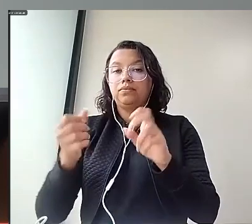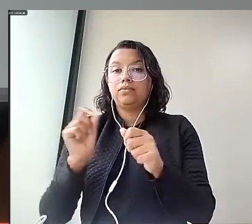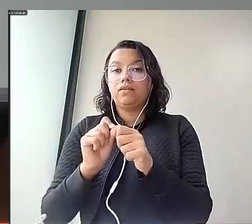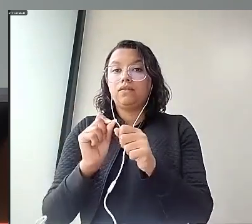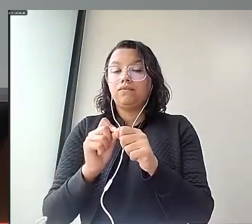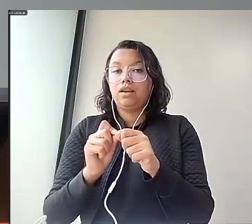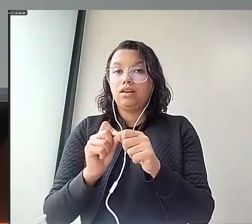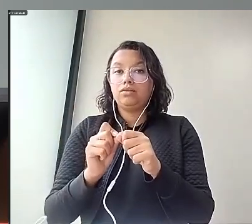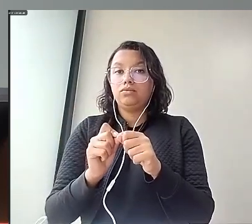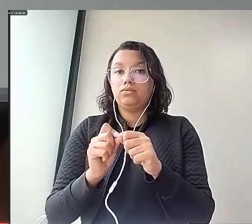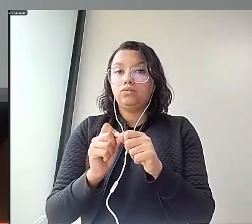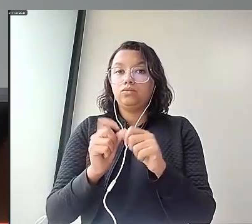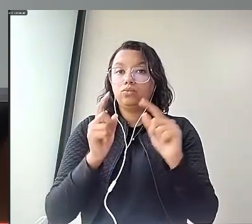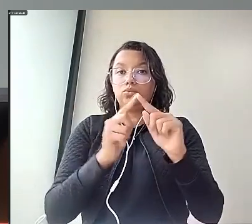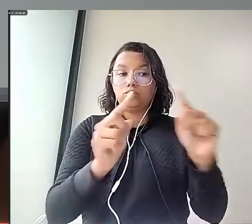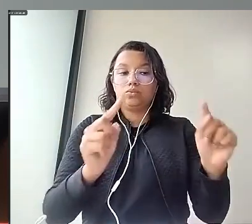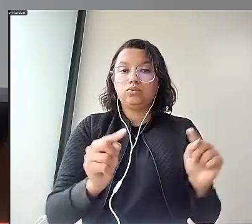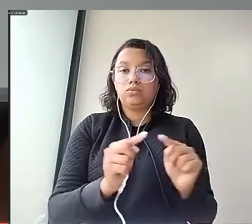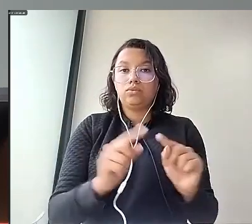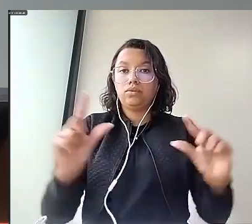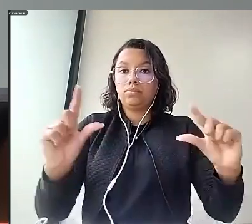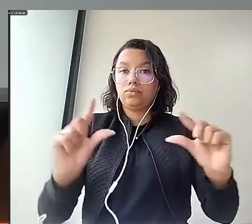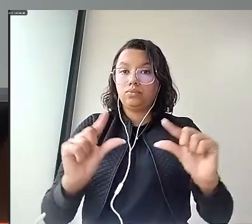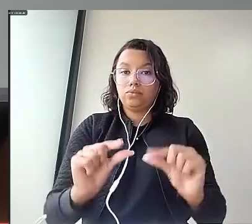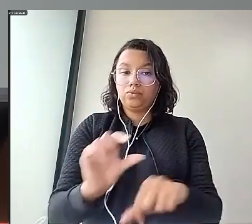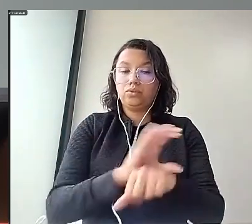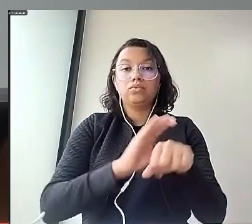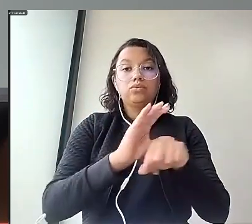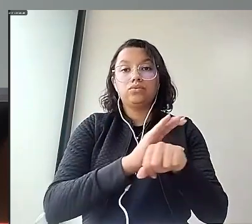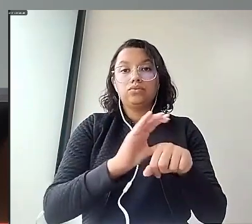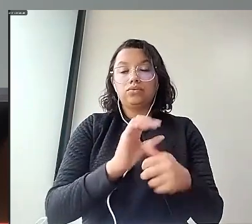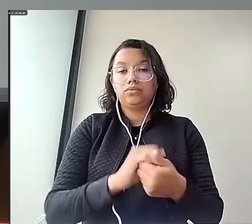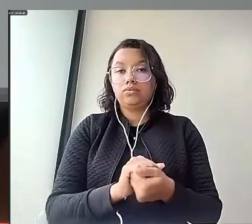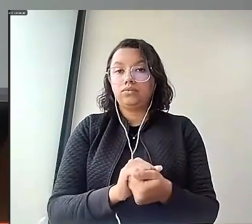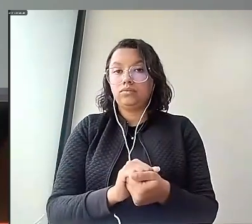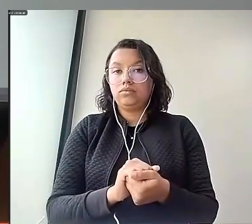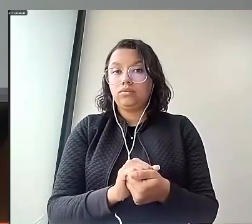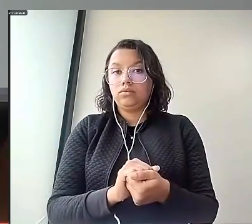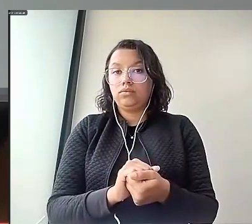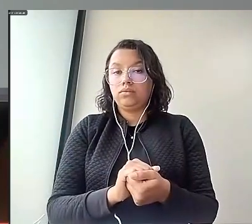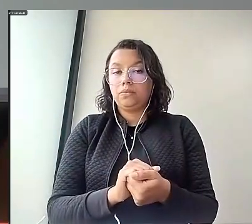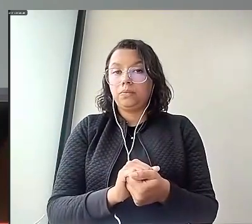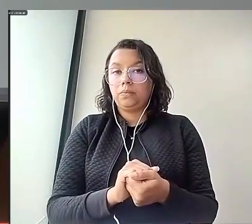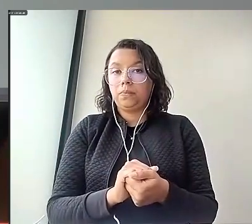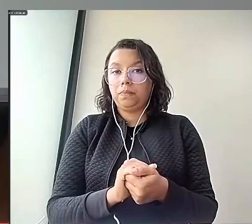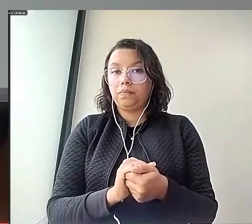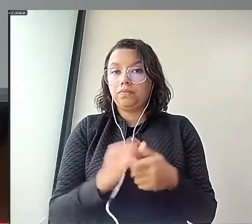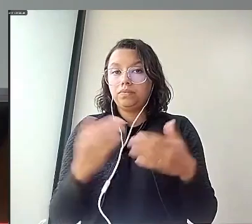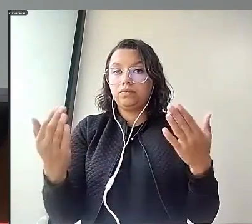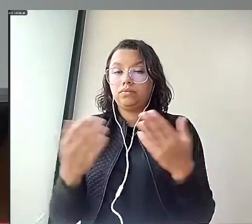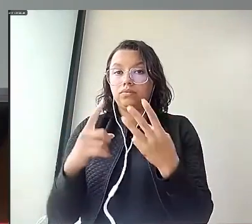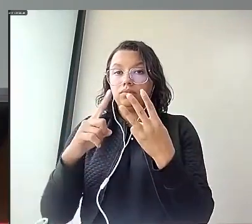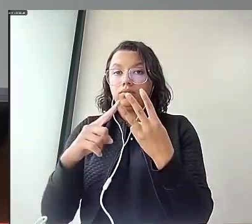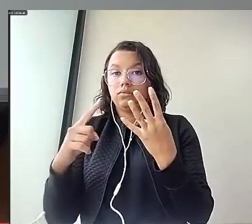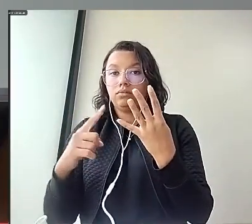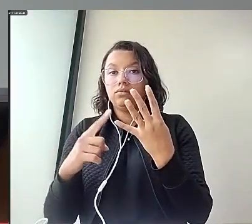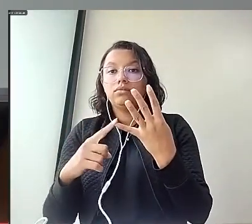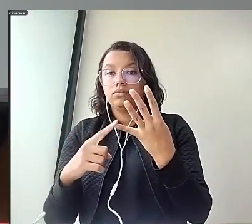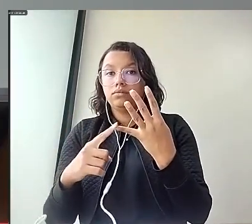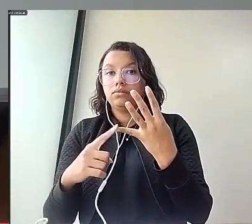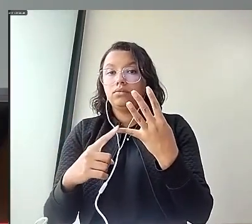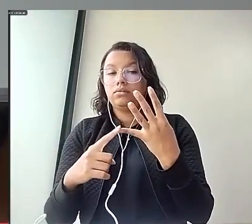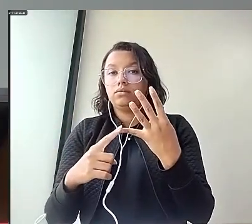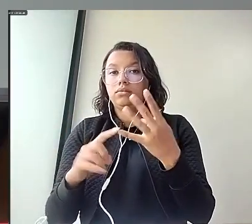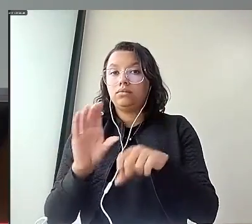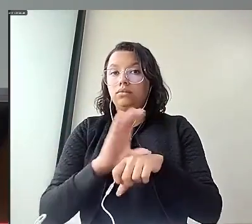como un menor constitucional. Mientras que bajo la Tercera y la Cuarta República el parlamento